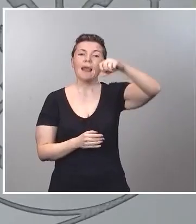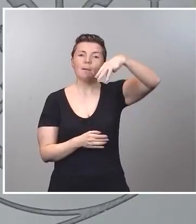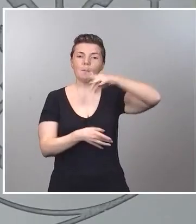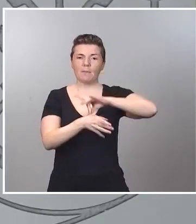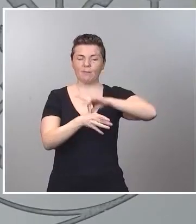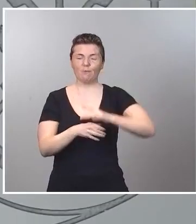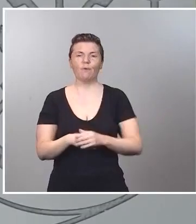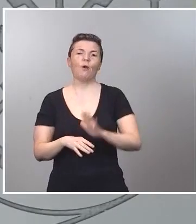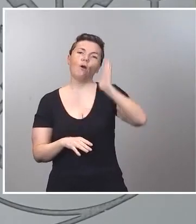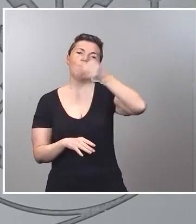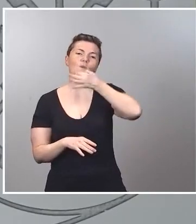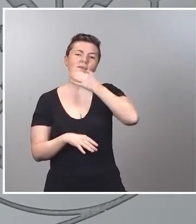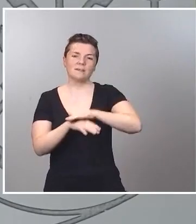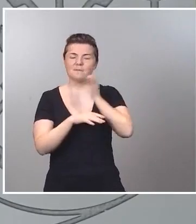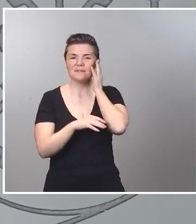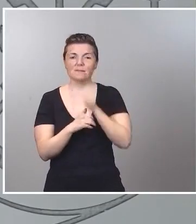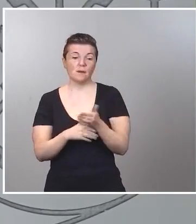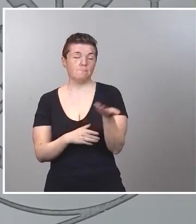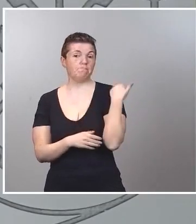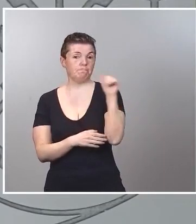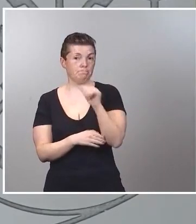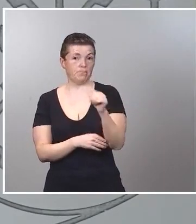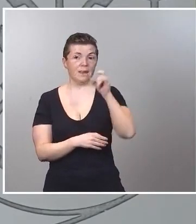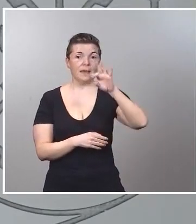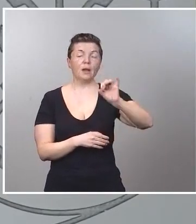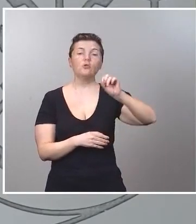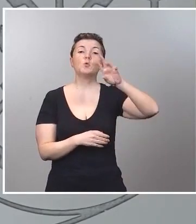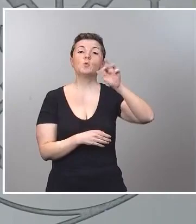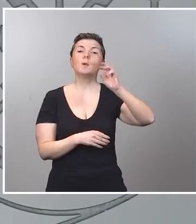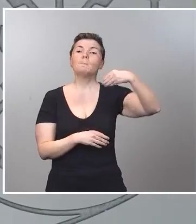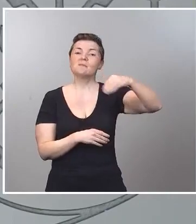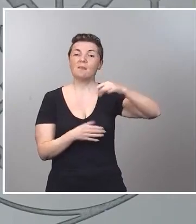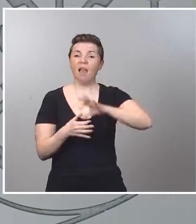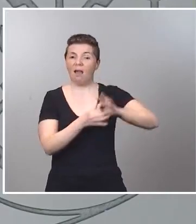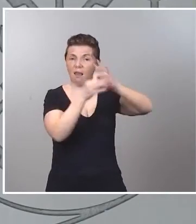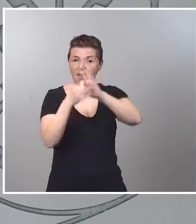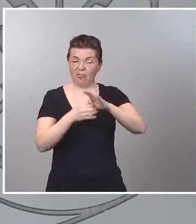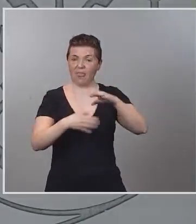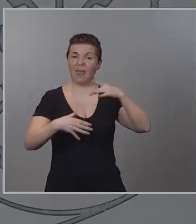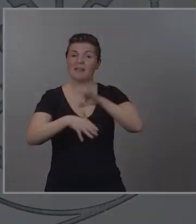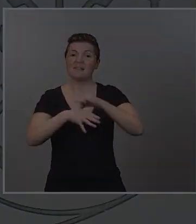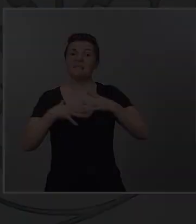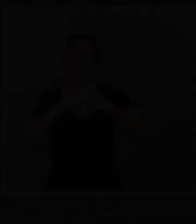este último solo en los supuestos de haber pasado la enfermedad o estar vacunado. La española de ASPE pidió